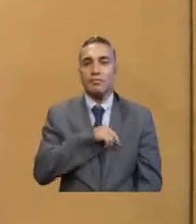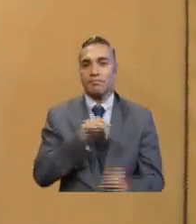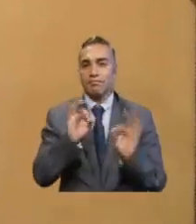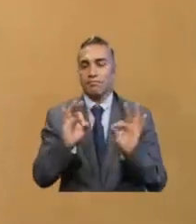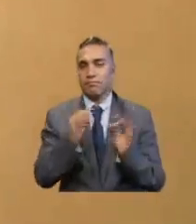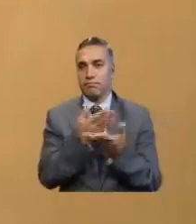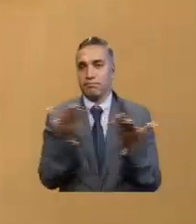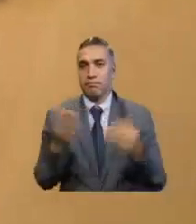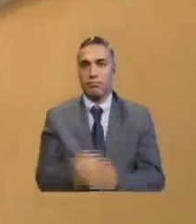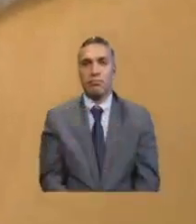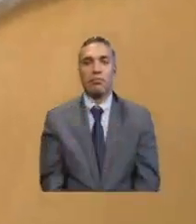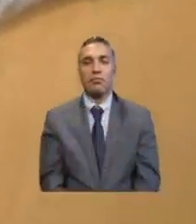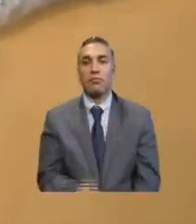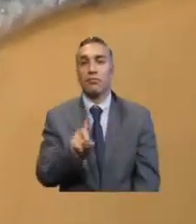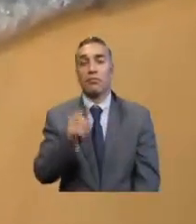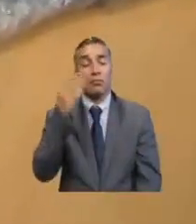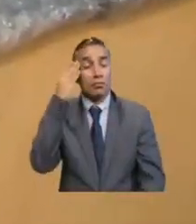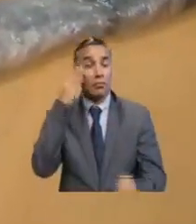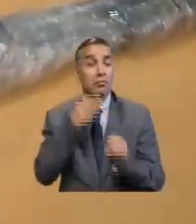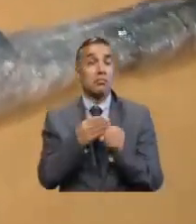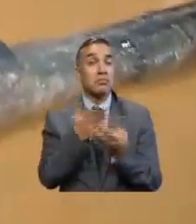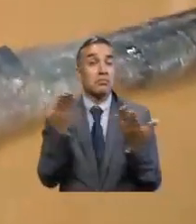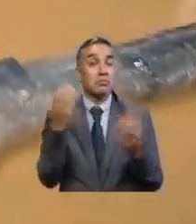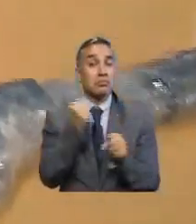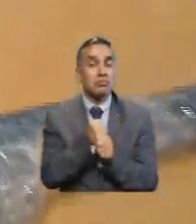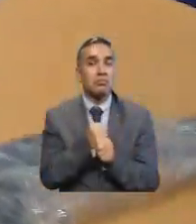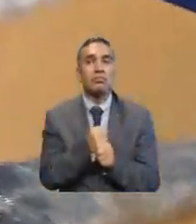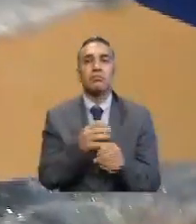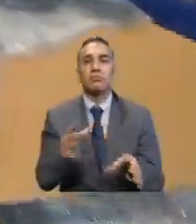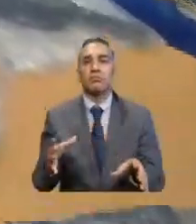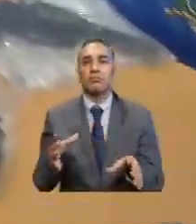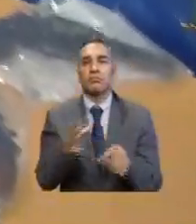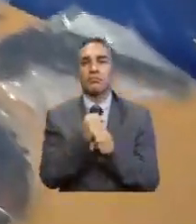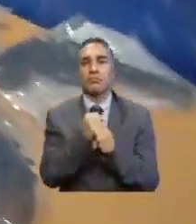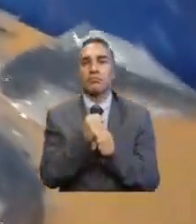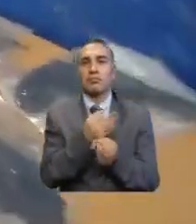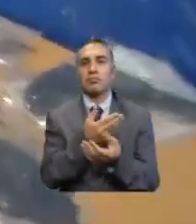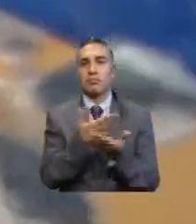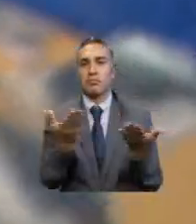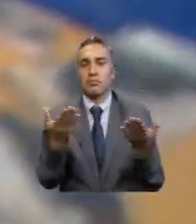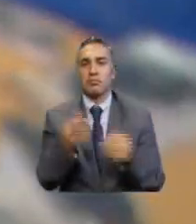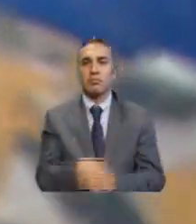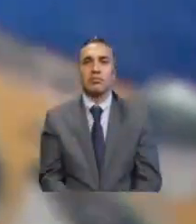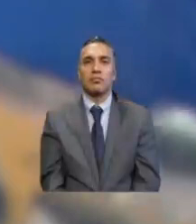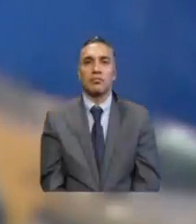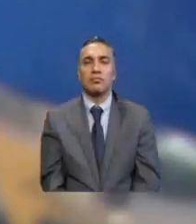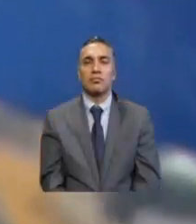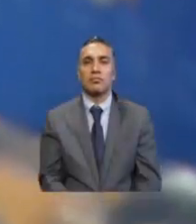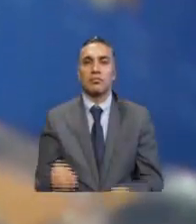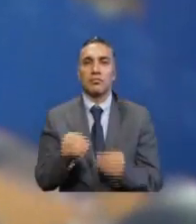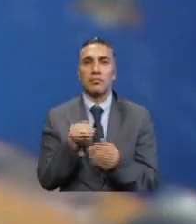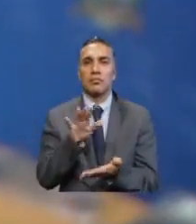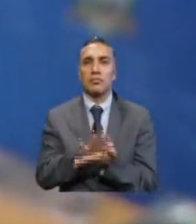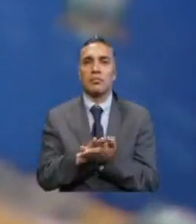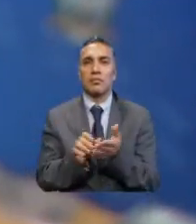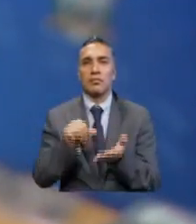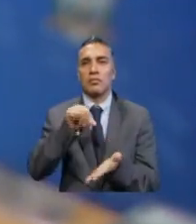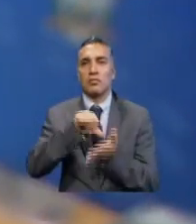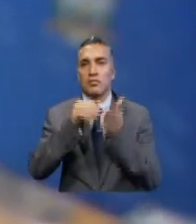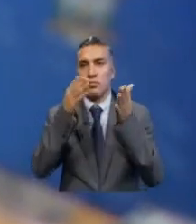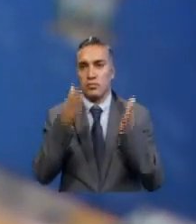realizando con la finalidad de recuperar la tranquilidad